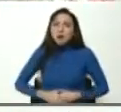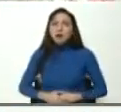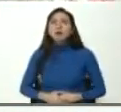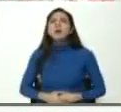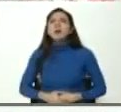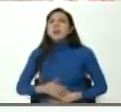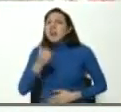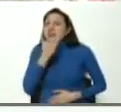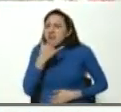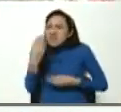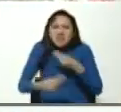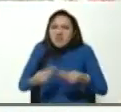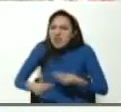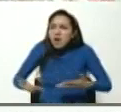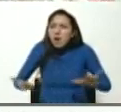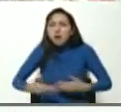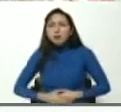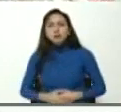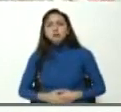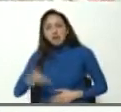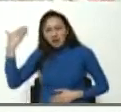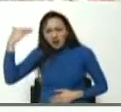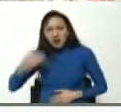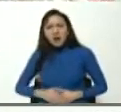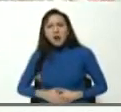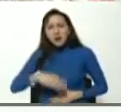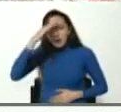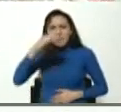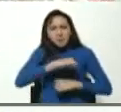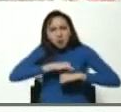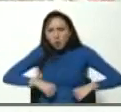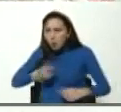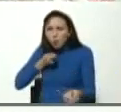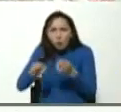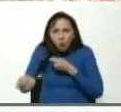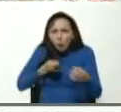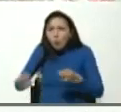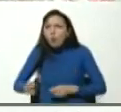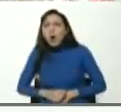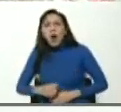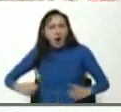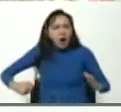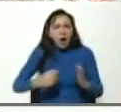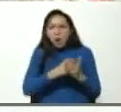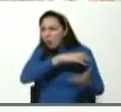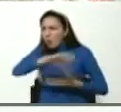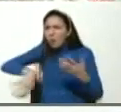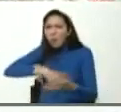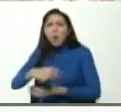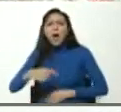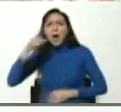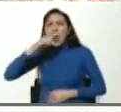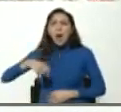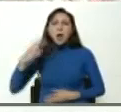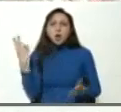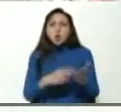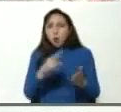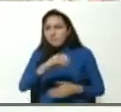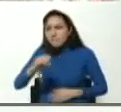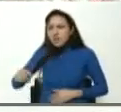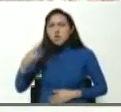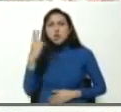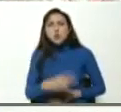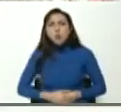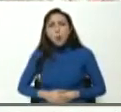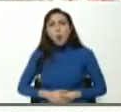qué hicieron con aquellos militares que utilizaron para el golpe del 2002 para todo el